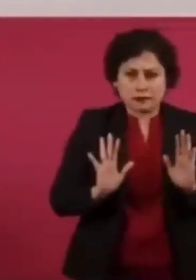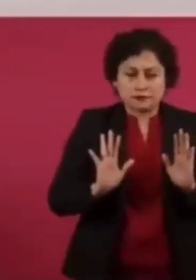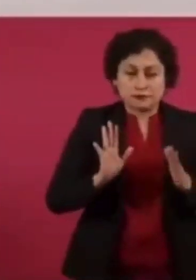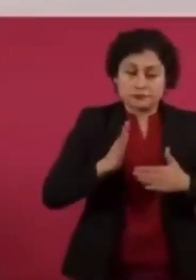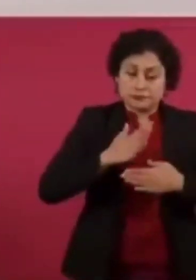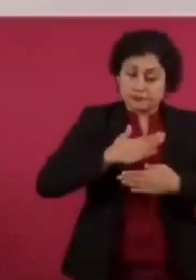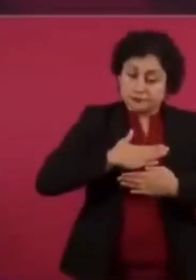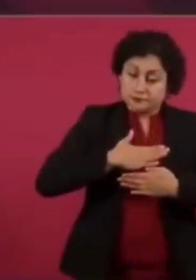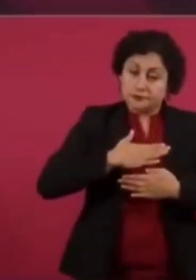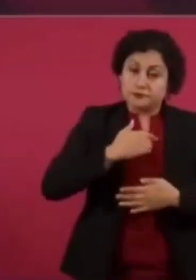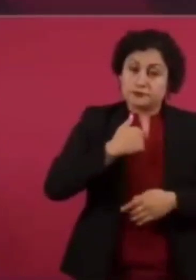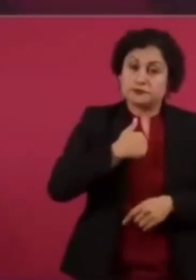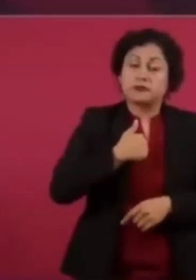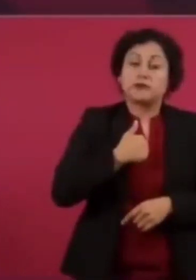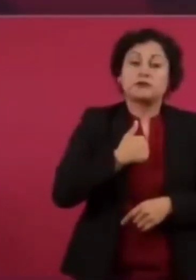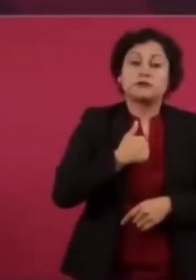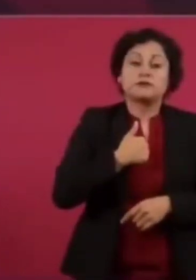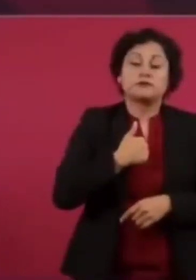Yo siento que